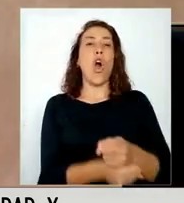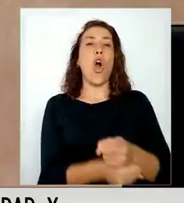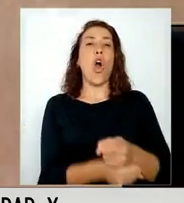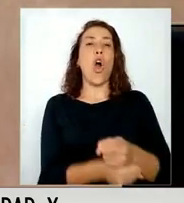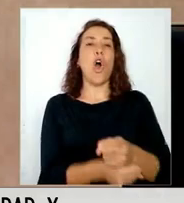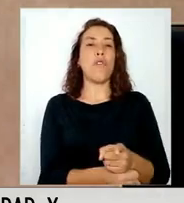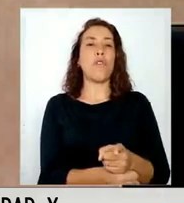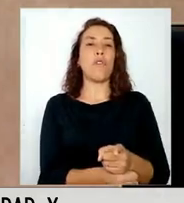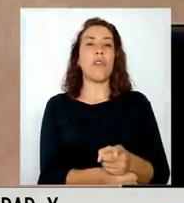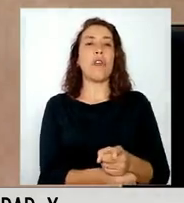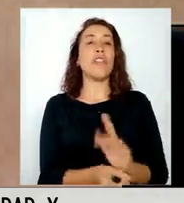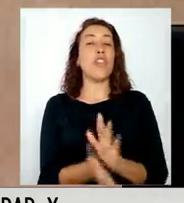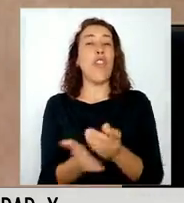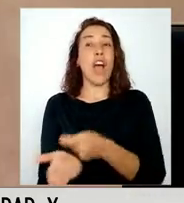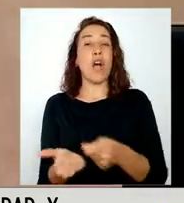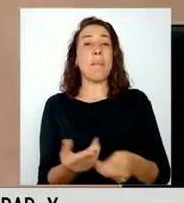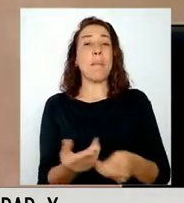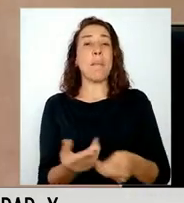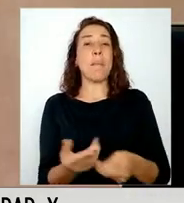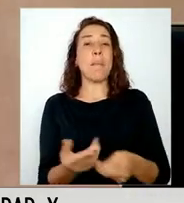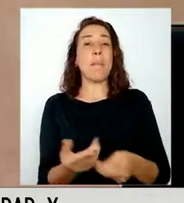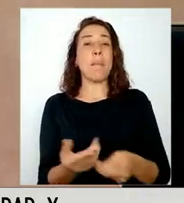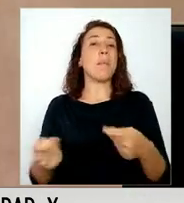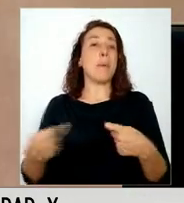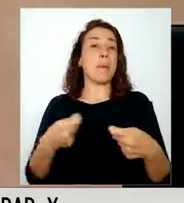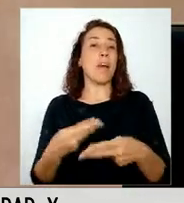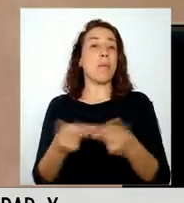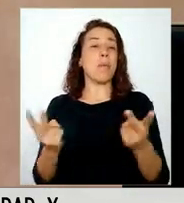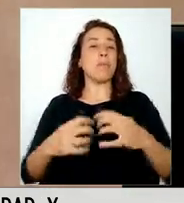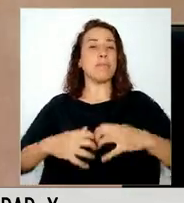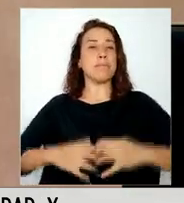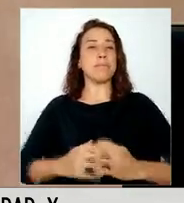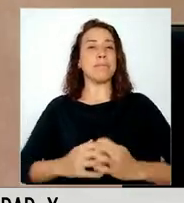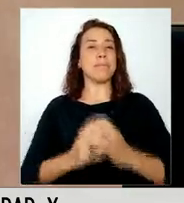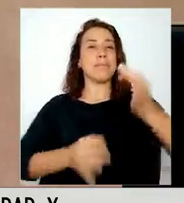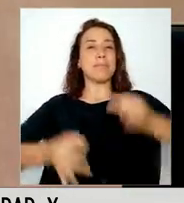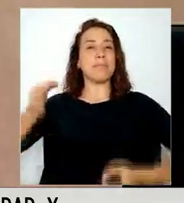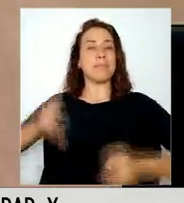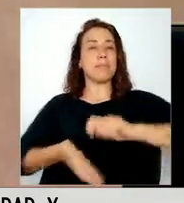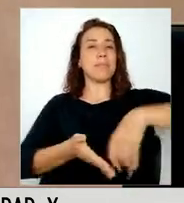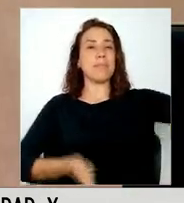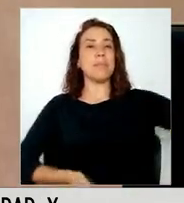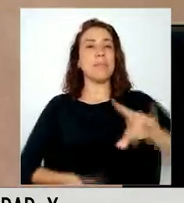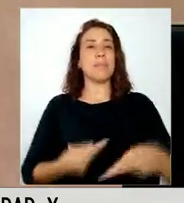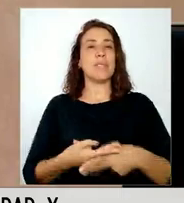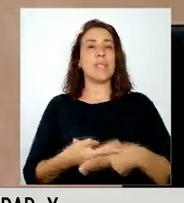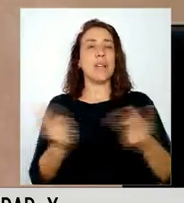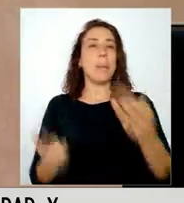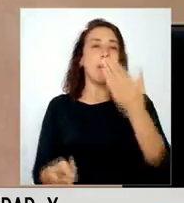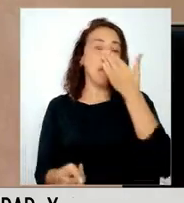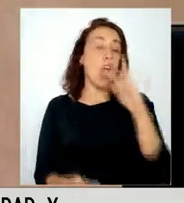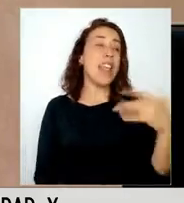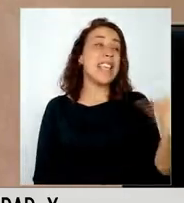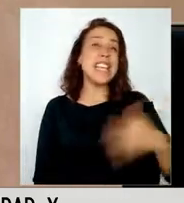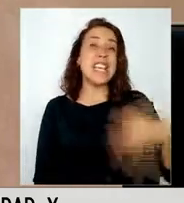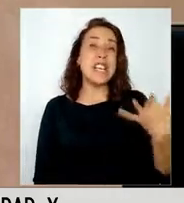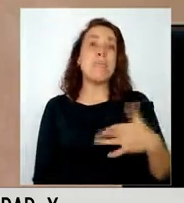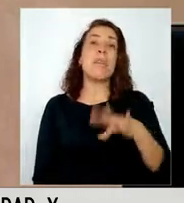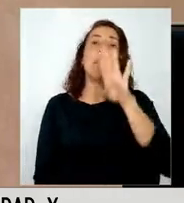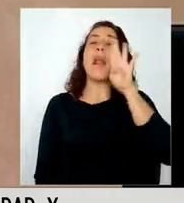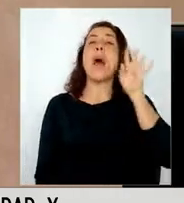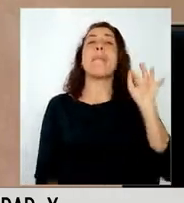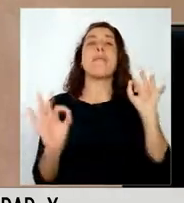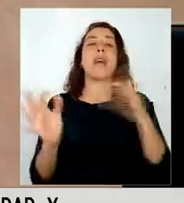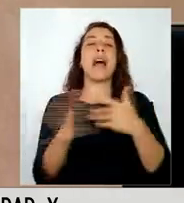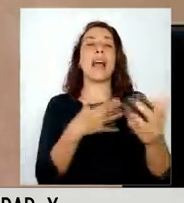sus compras públicas a través de Este mercado se fortalece el tribunal de contratación pública es una mejora sustantiva en materia de prioridad de transparencia que vamos a aprobar